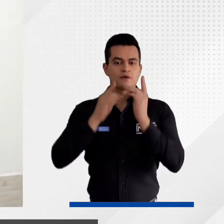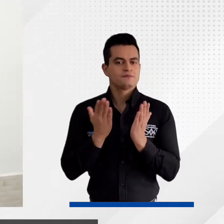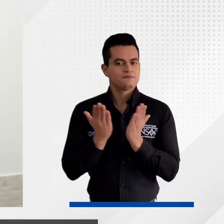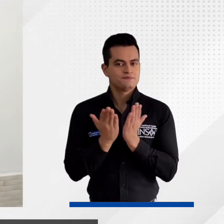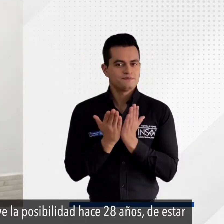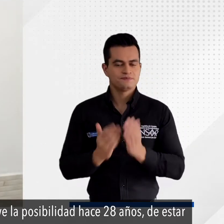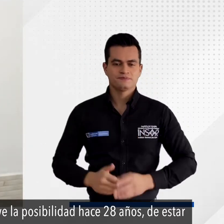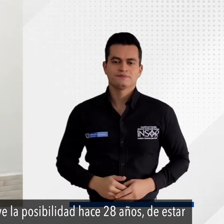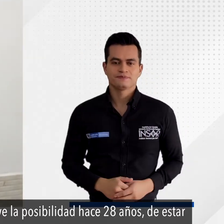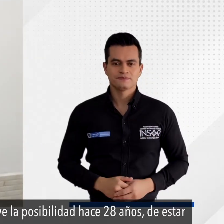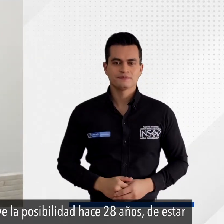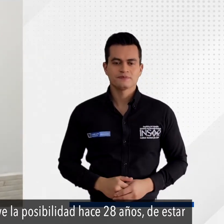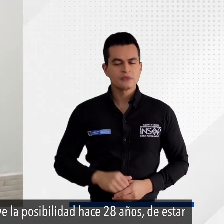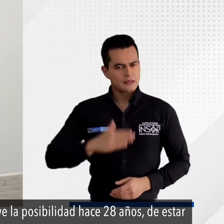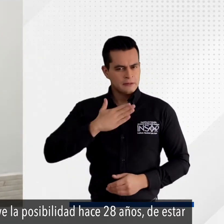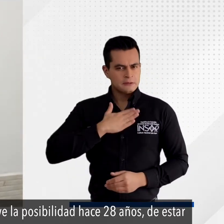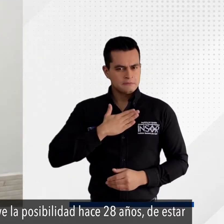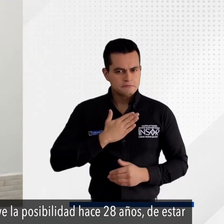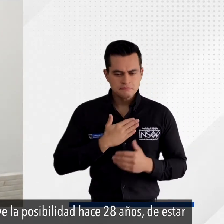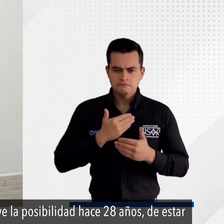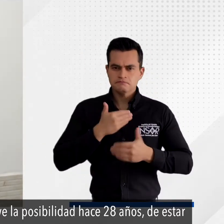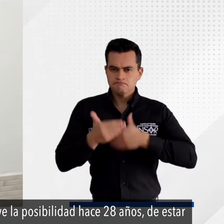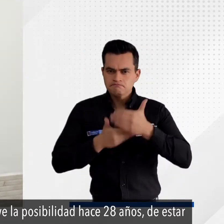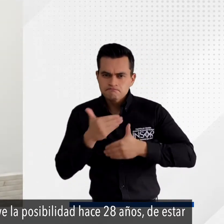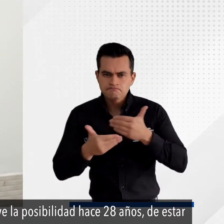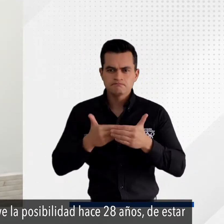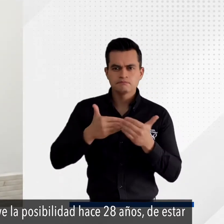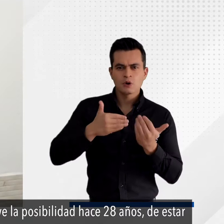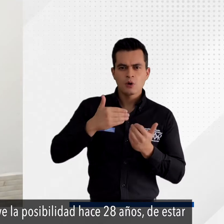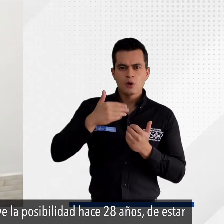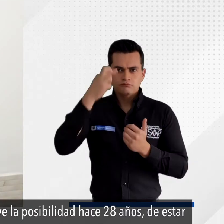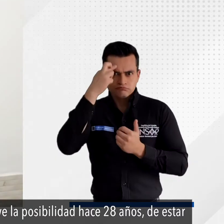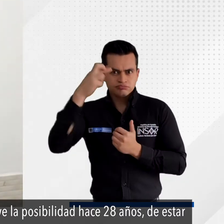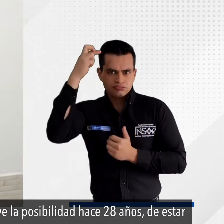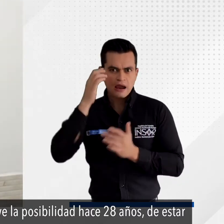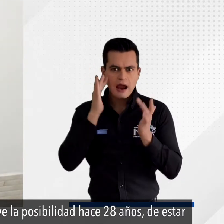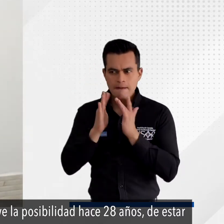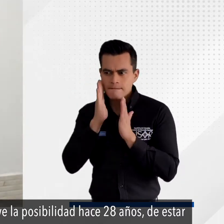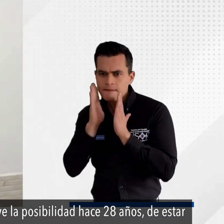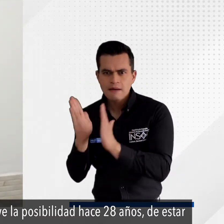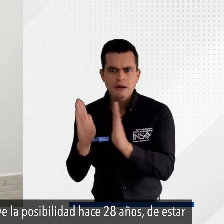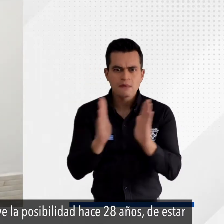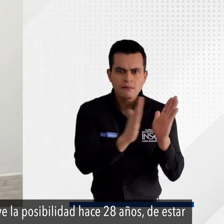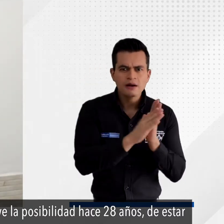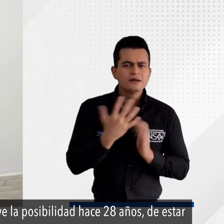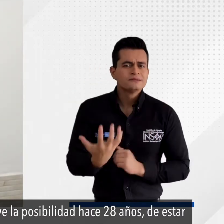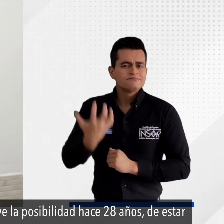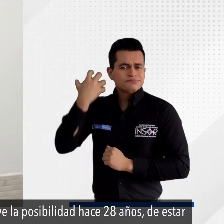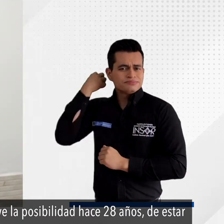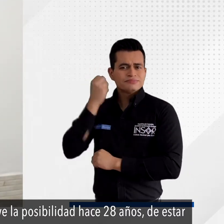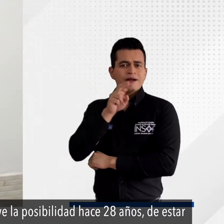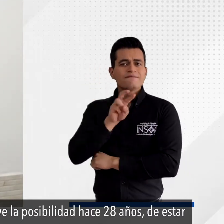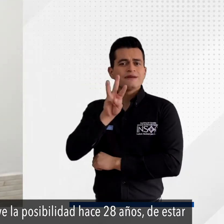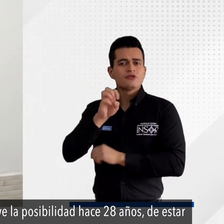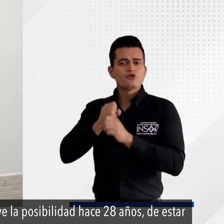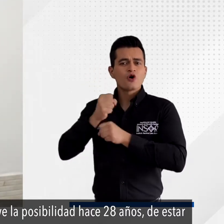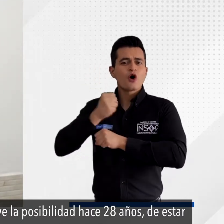educación. Dentro de mi ejercicio profesional asistencial tuve la posibilidad hace 28